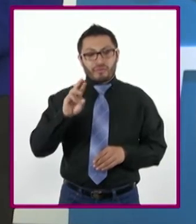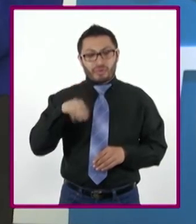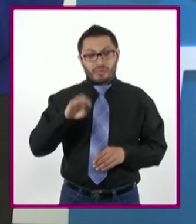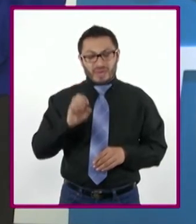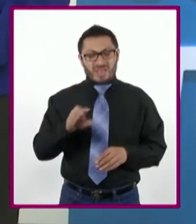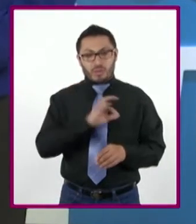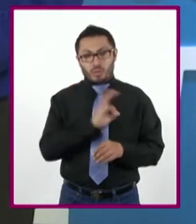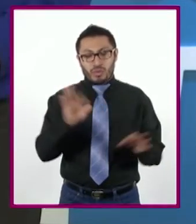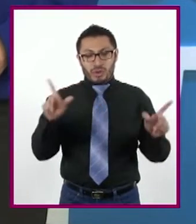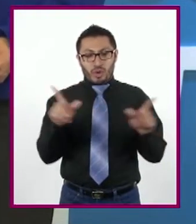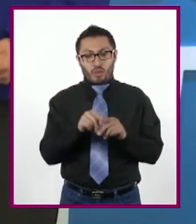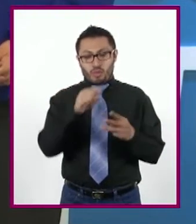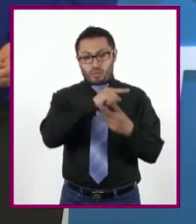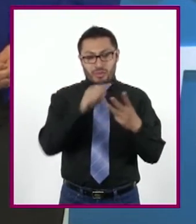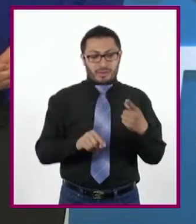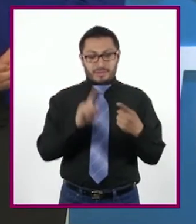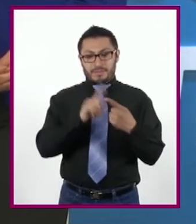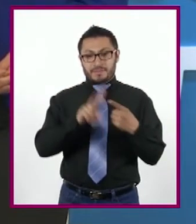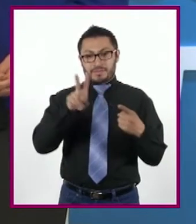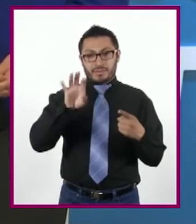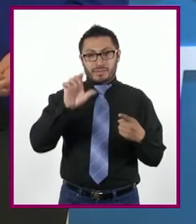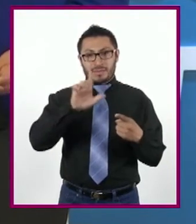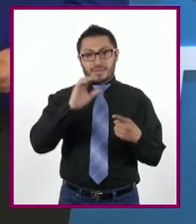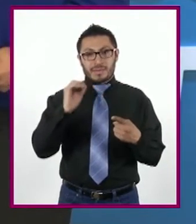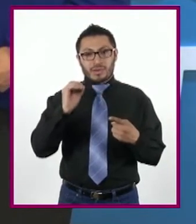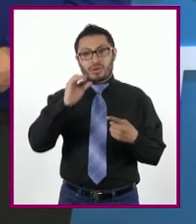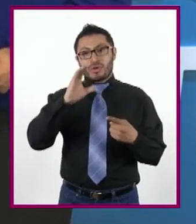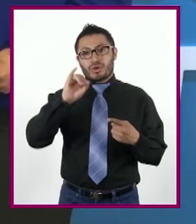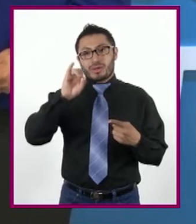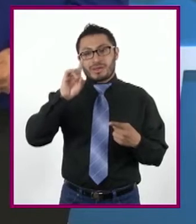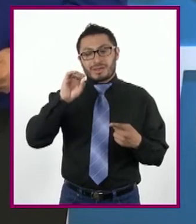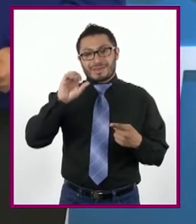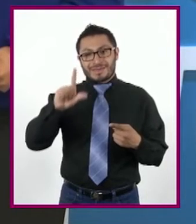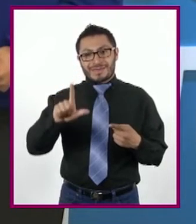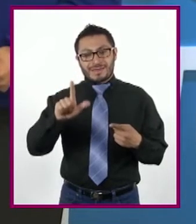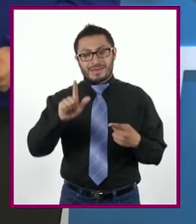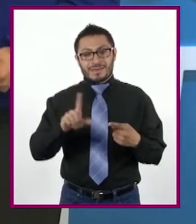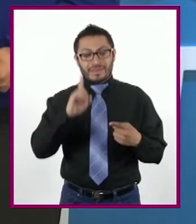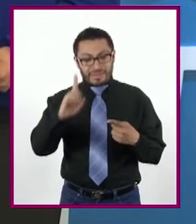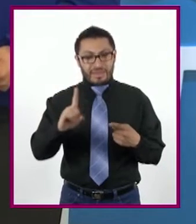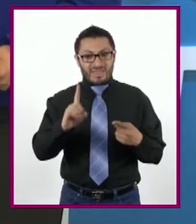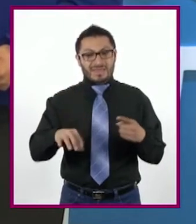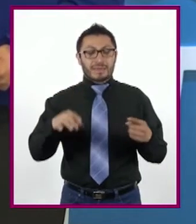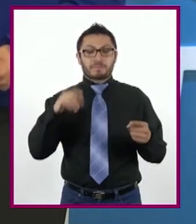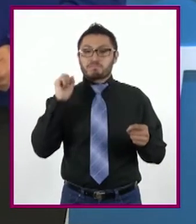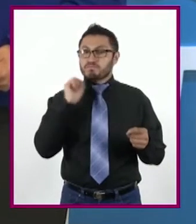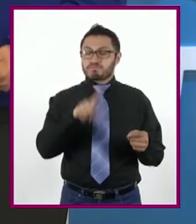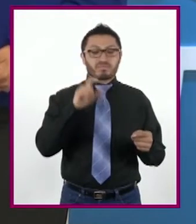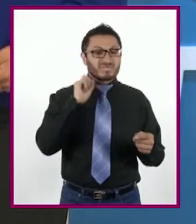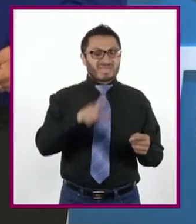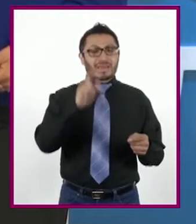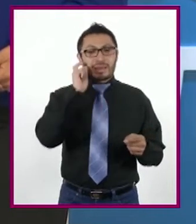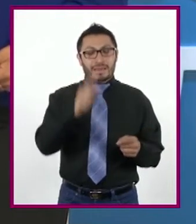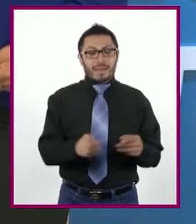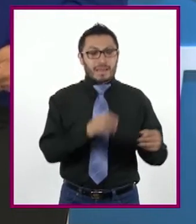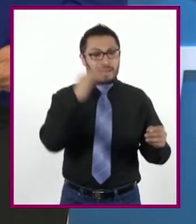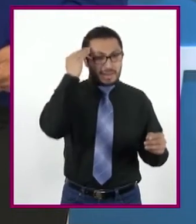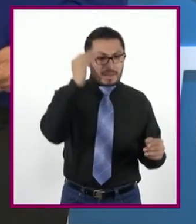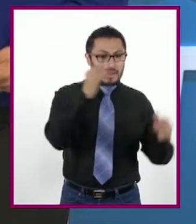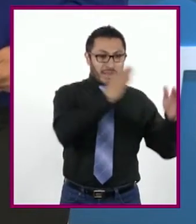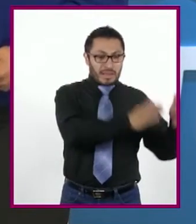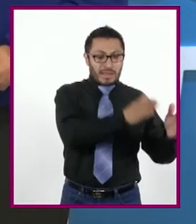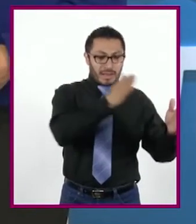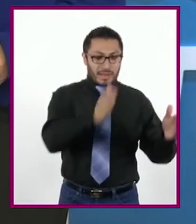1. Su velocidad es constante. Esto quiere decir que recorre distancias iguales en intervalos iguales de